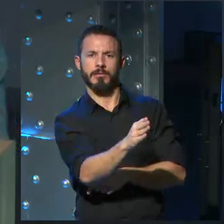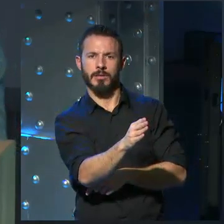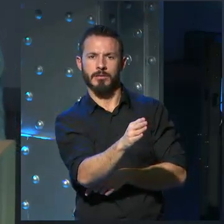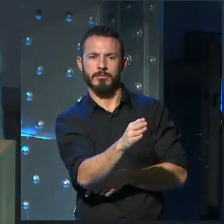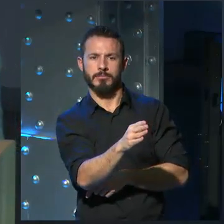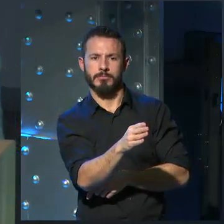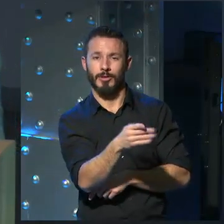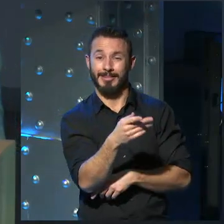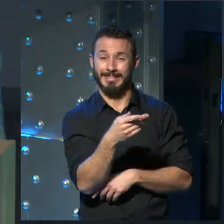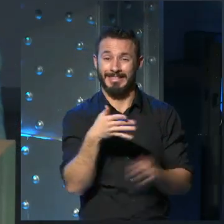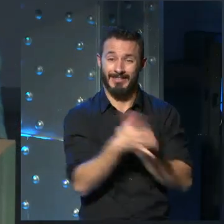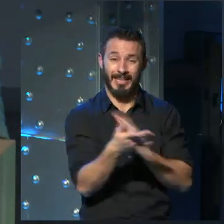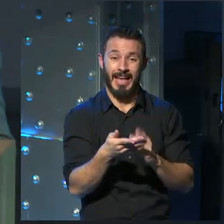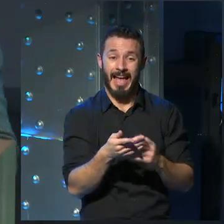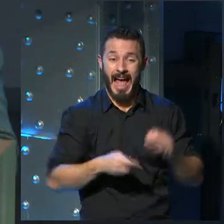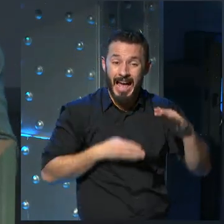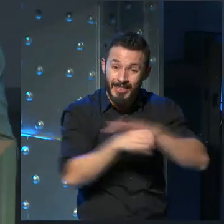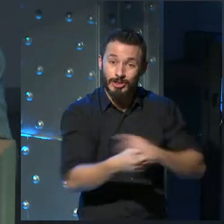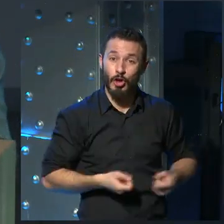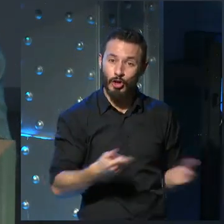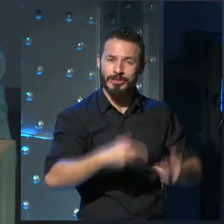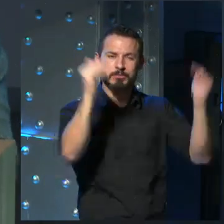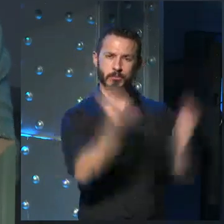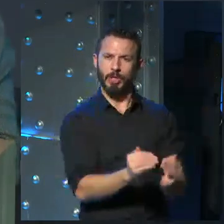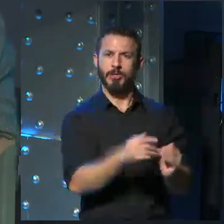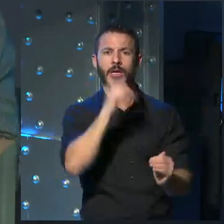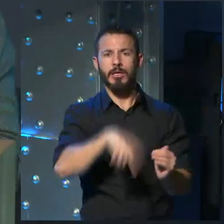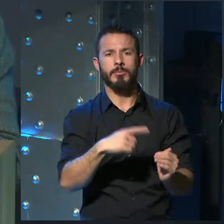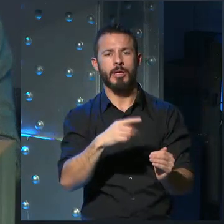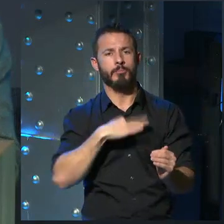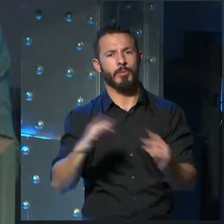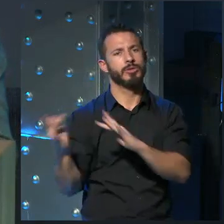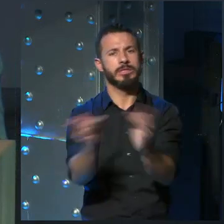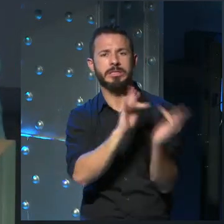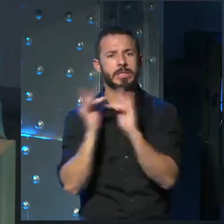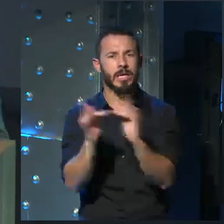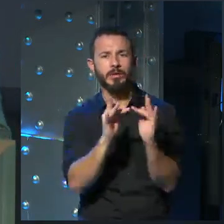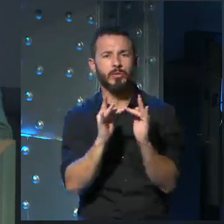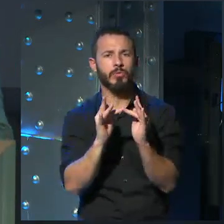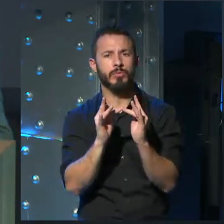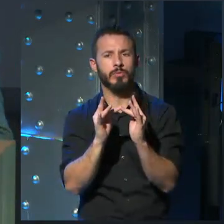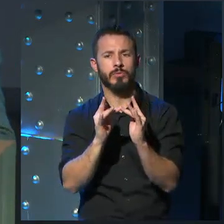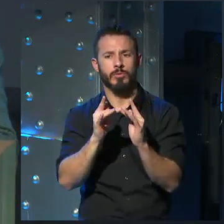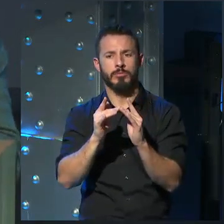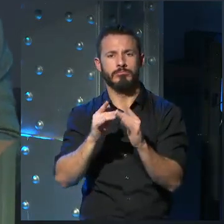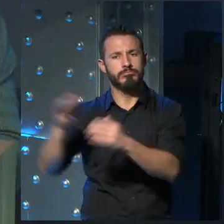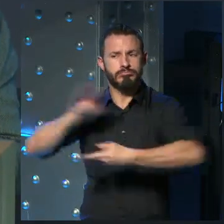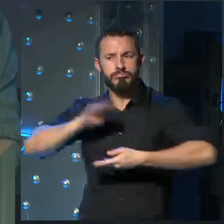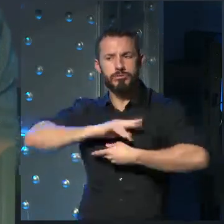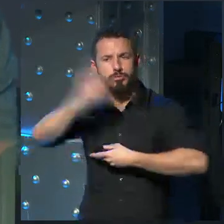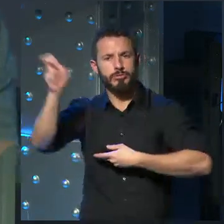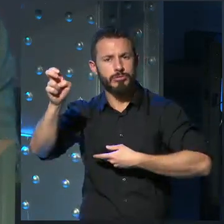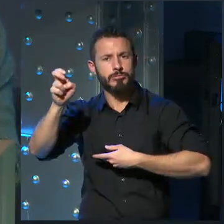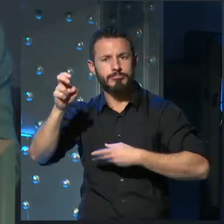reducción clara de los costes de acceso y la posibilidad de interactuar directamente con otros proveedores para completar